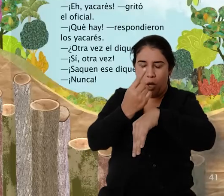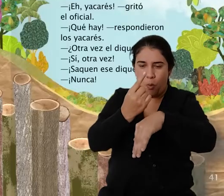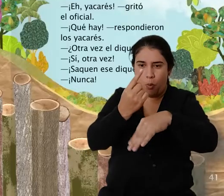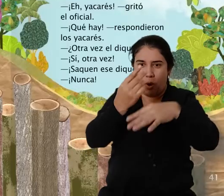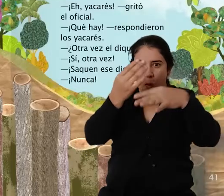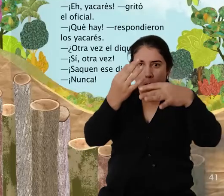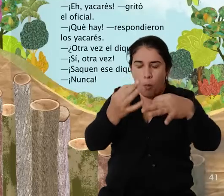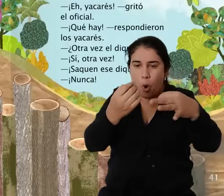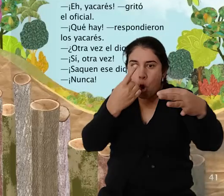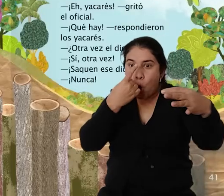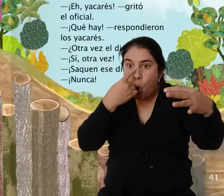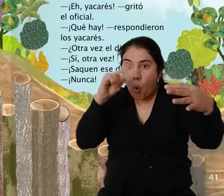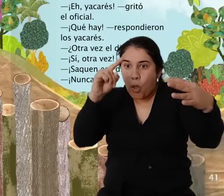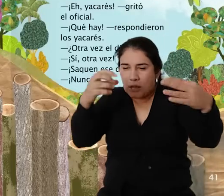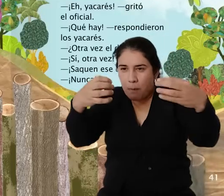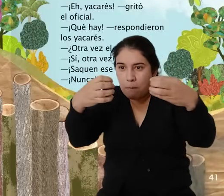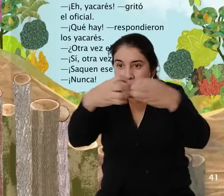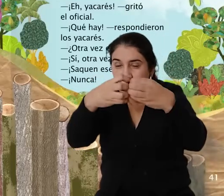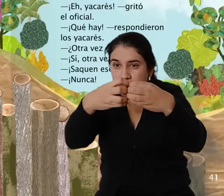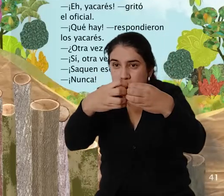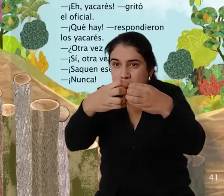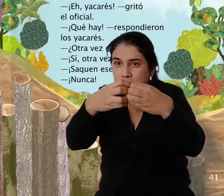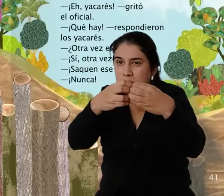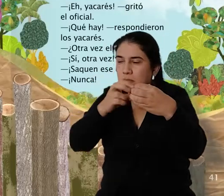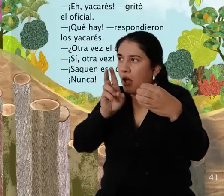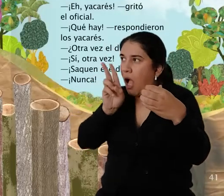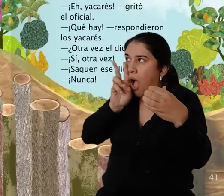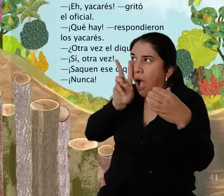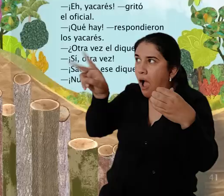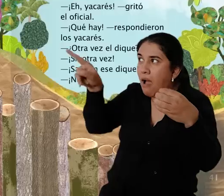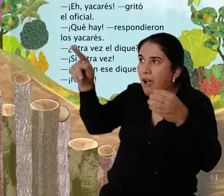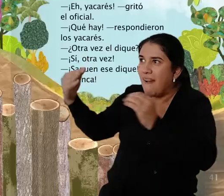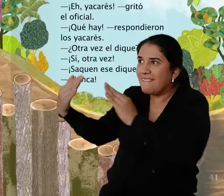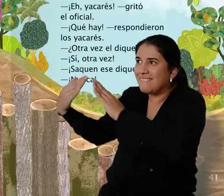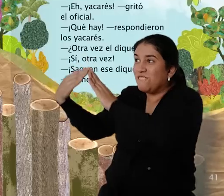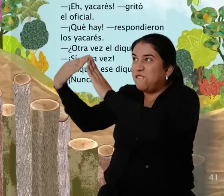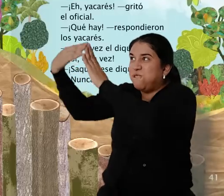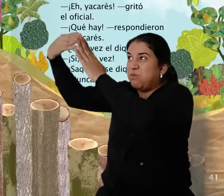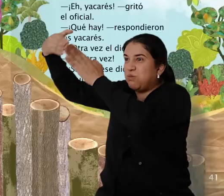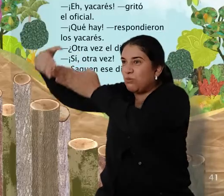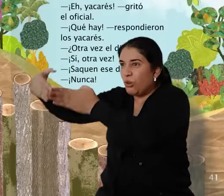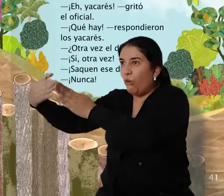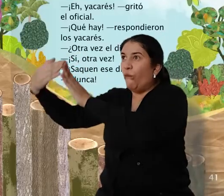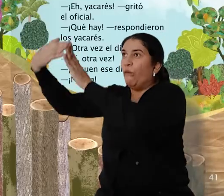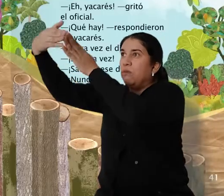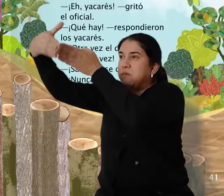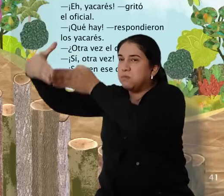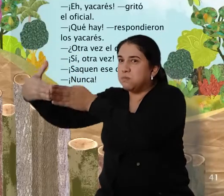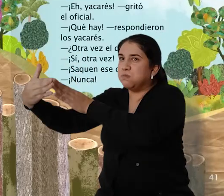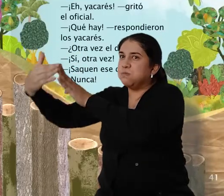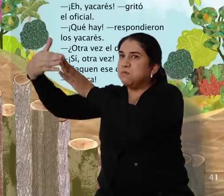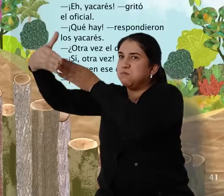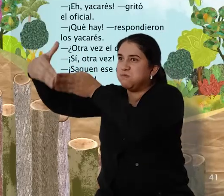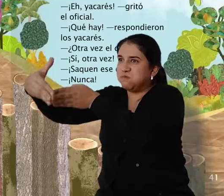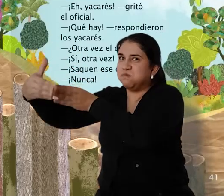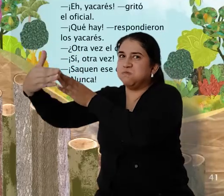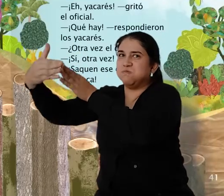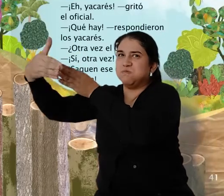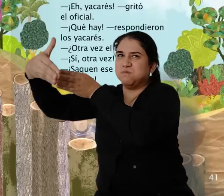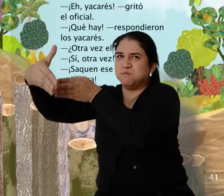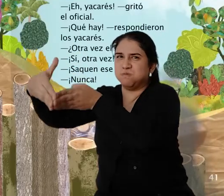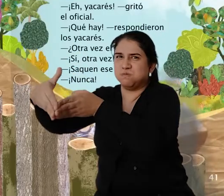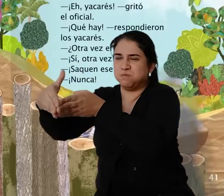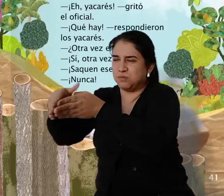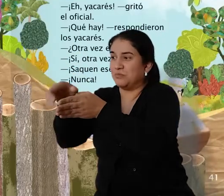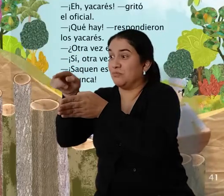Hacía apenas una hora que acababan de colocar el último tronco del dique, cuando el buque de guerra apareció otra vez y